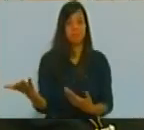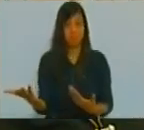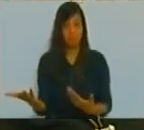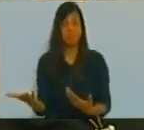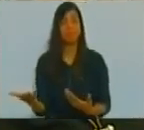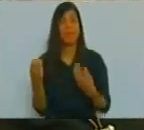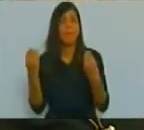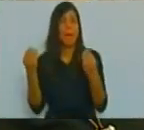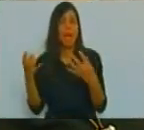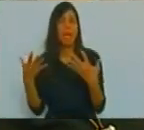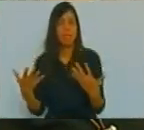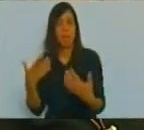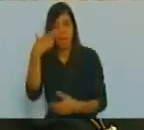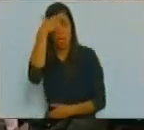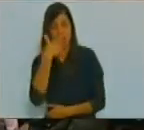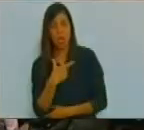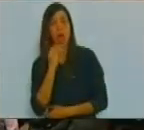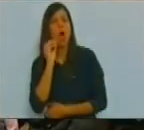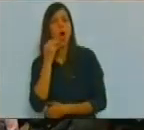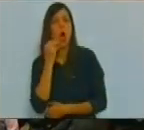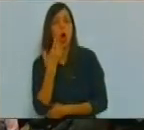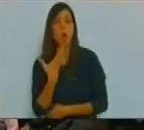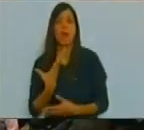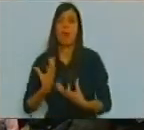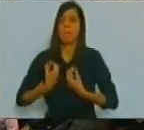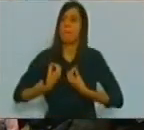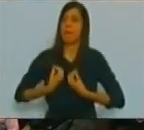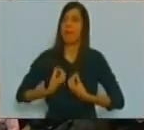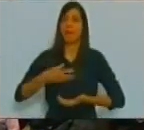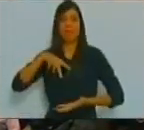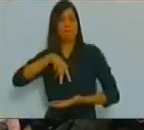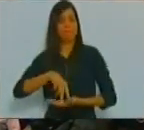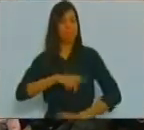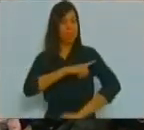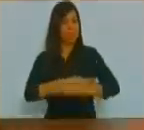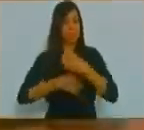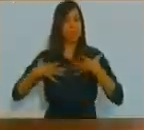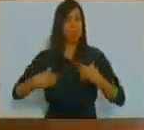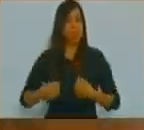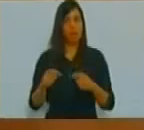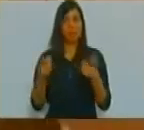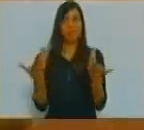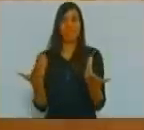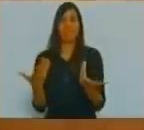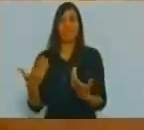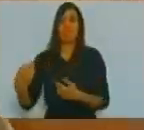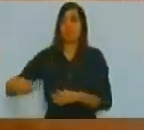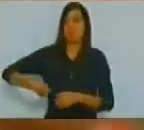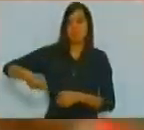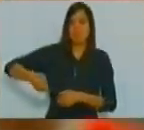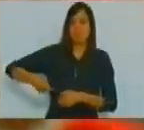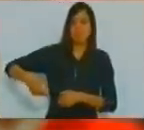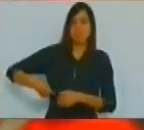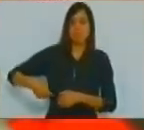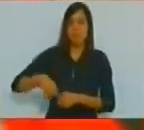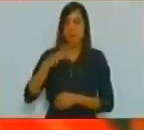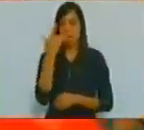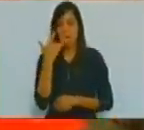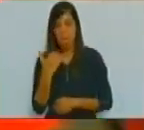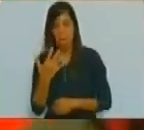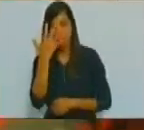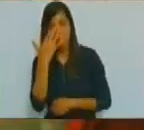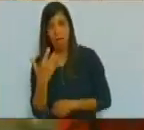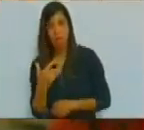para que desvíen el camino del vivir viviendo el camino de la vida humanista de la vida